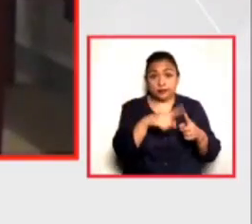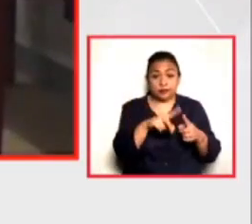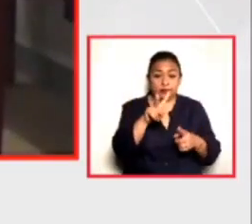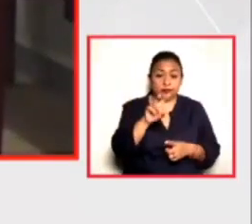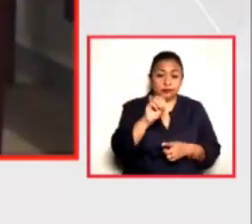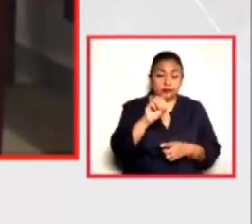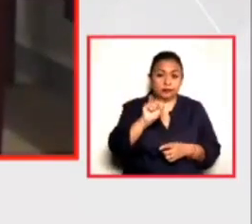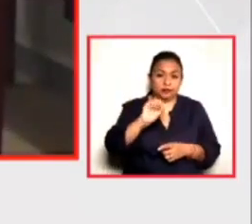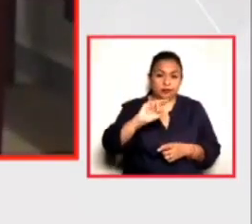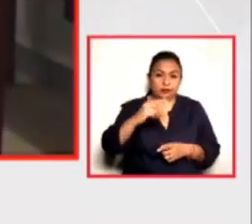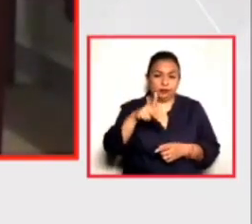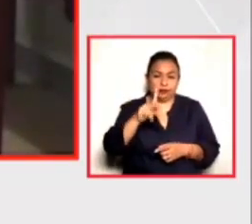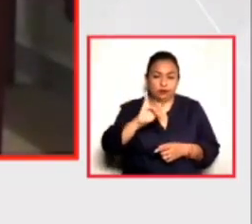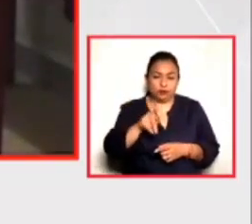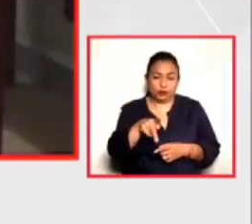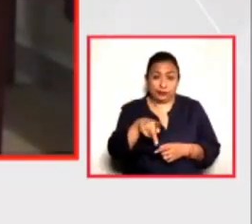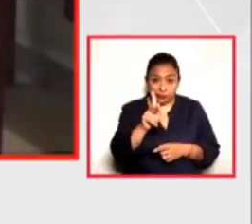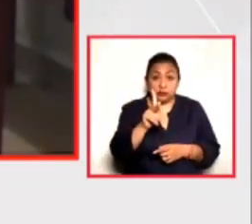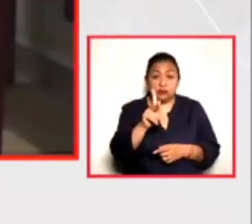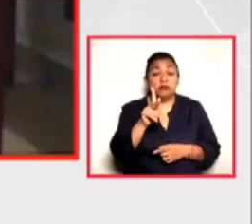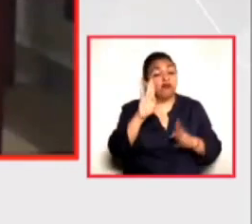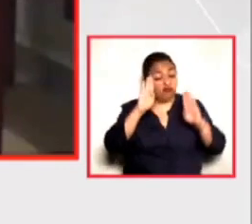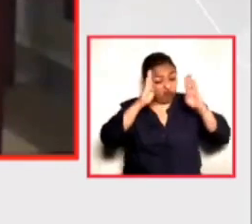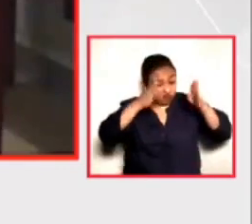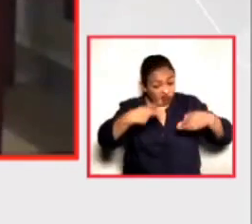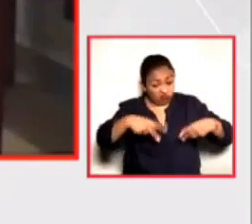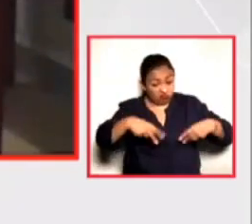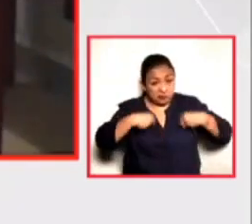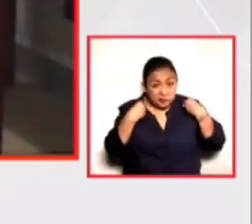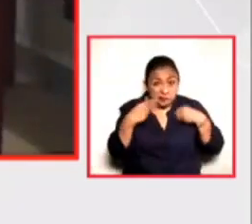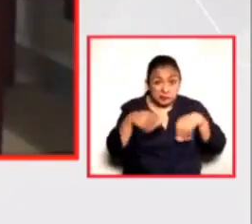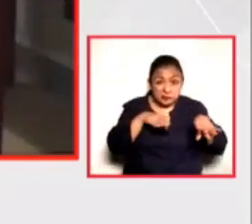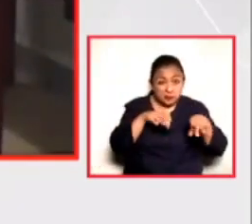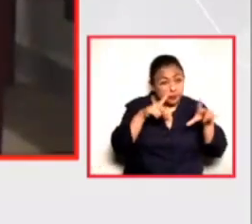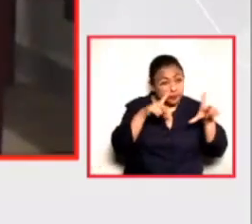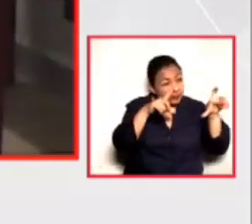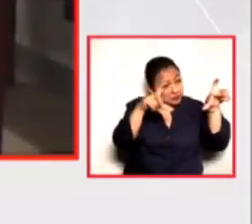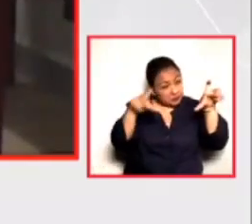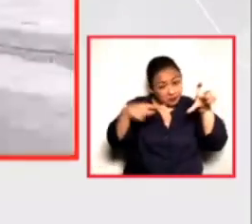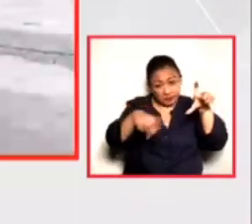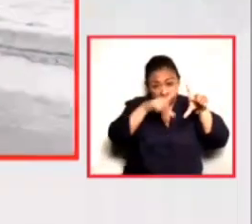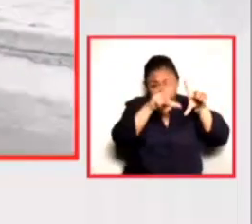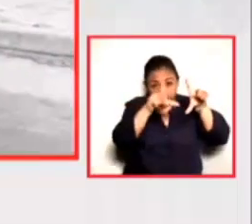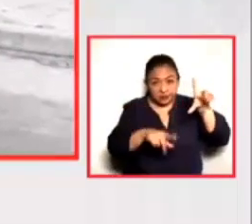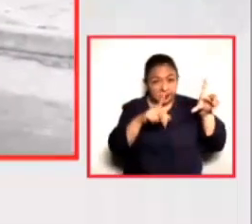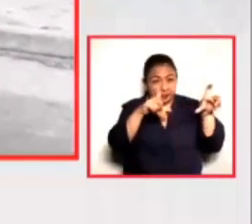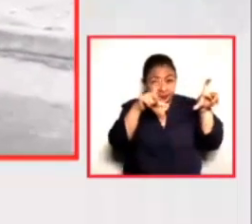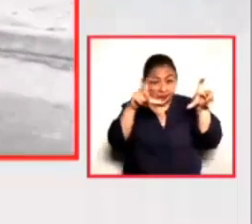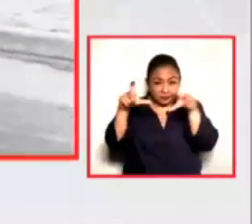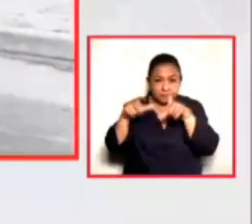ha dedicado gran parte de su vida profesional a retratar a México.